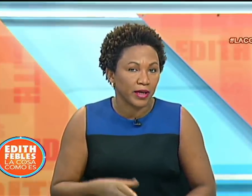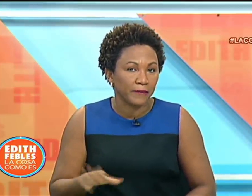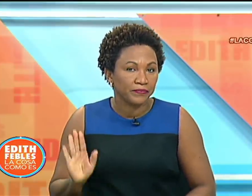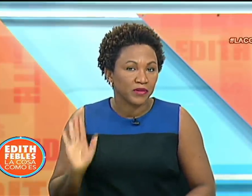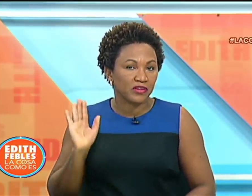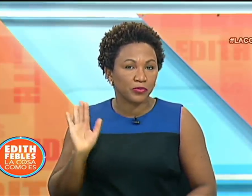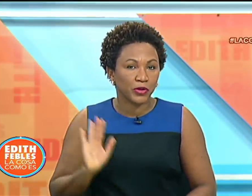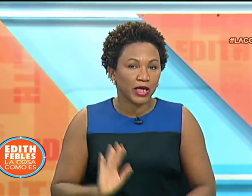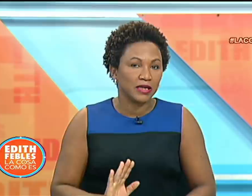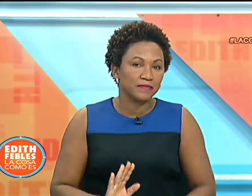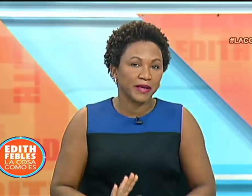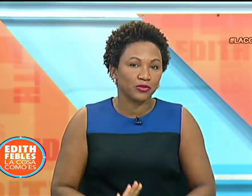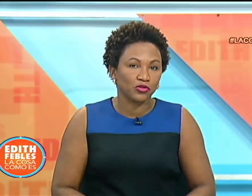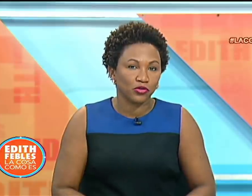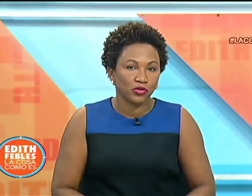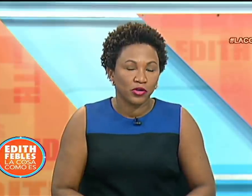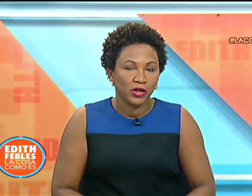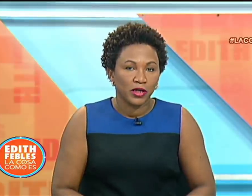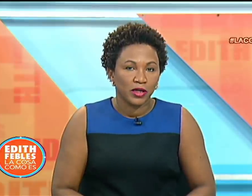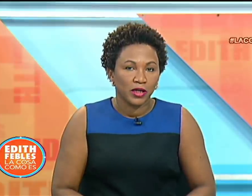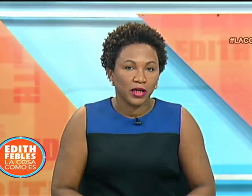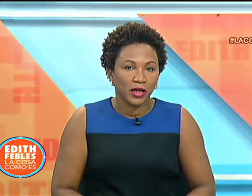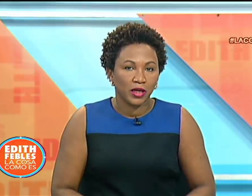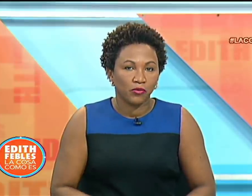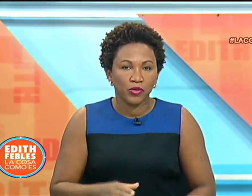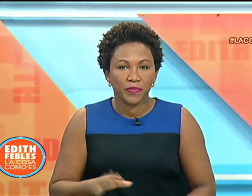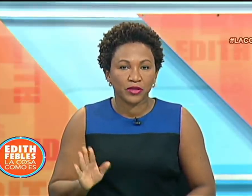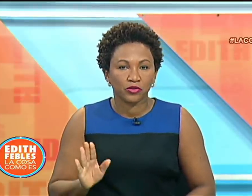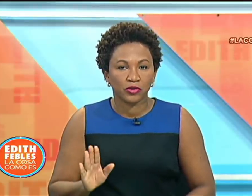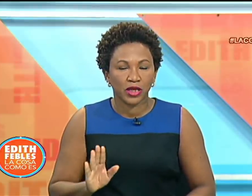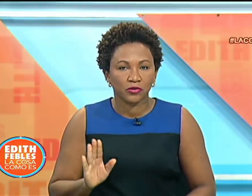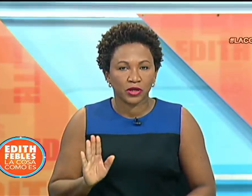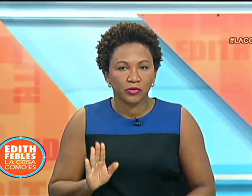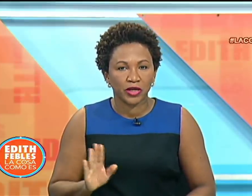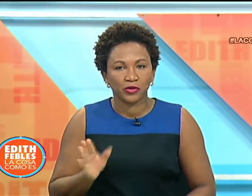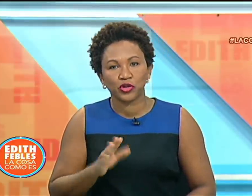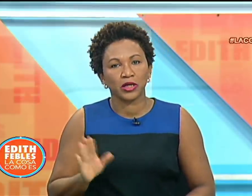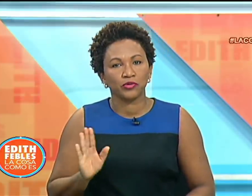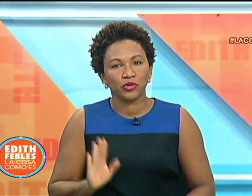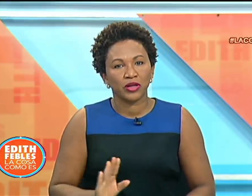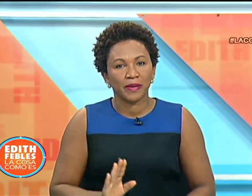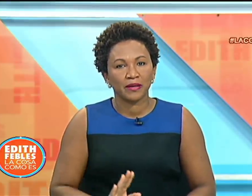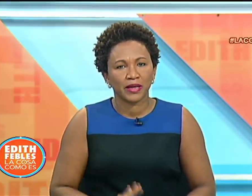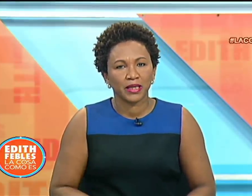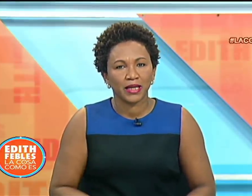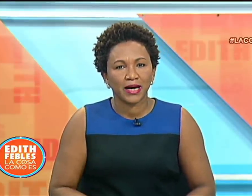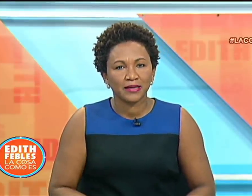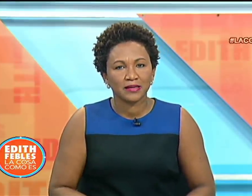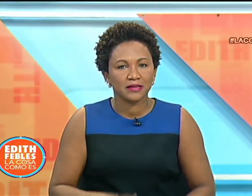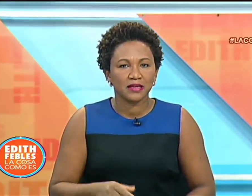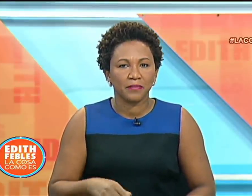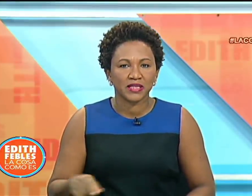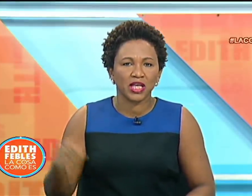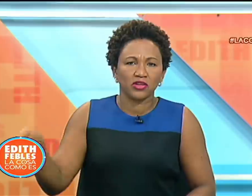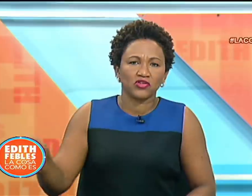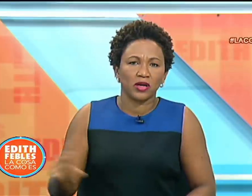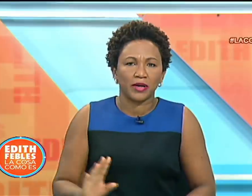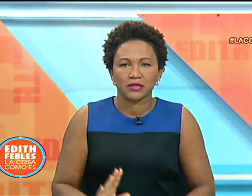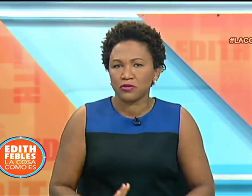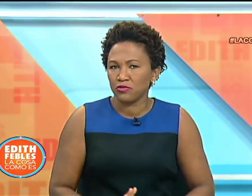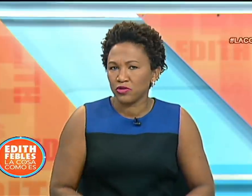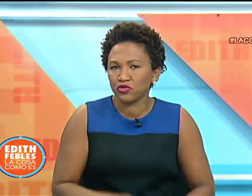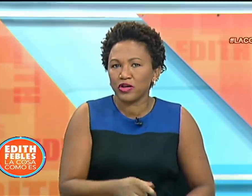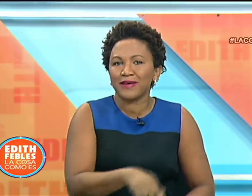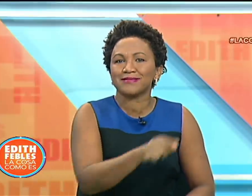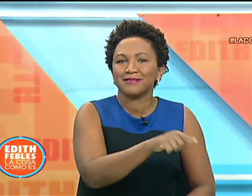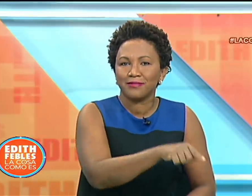porque se supone que el inspector, un inspector de la Contraloría no tiene autoridad para llamar generales y decirle, preséntese a la base,